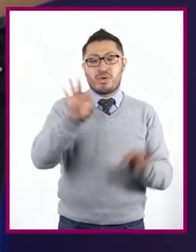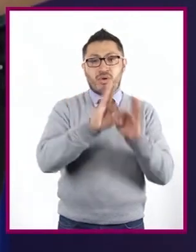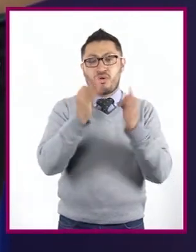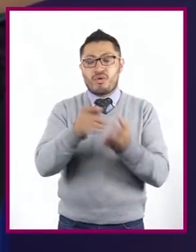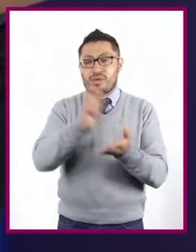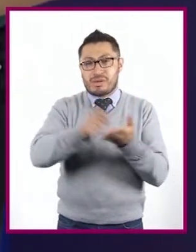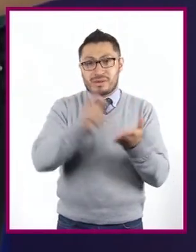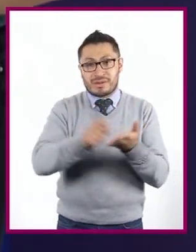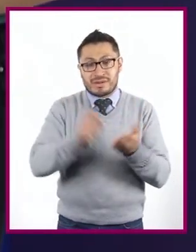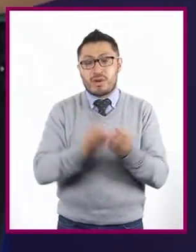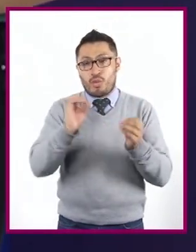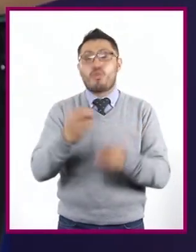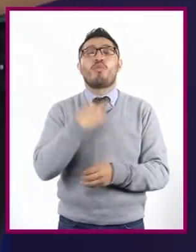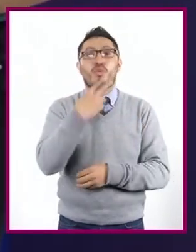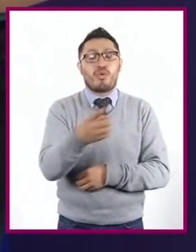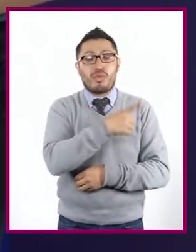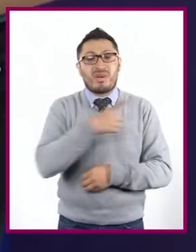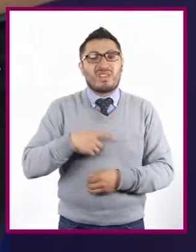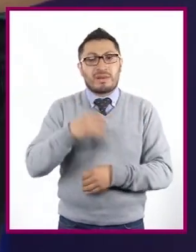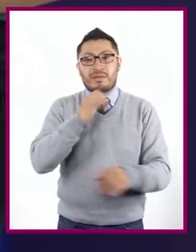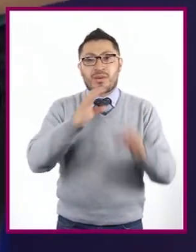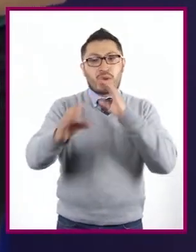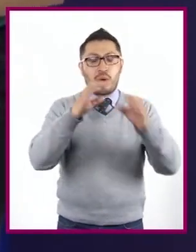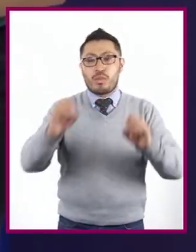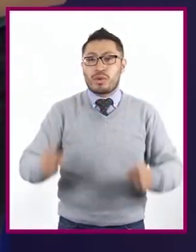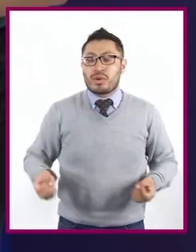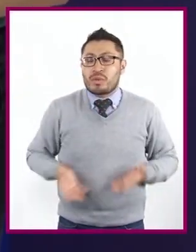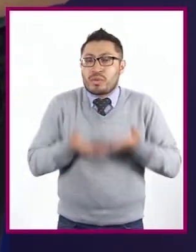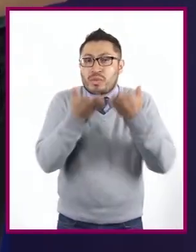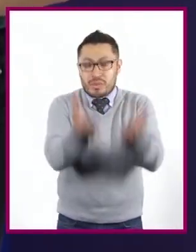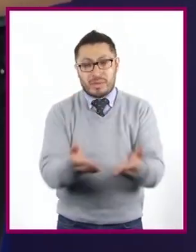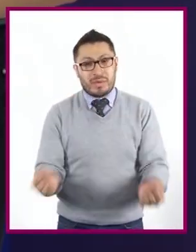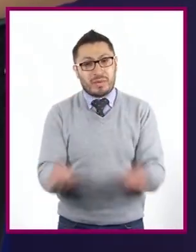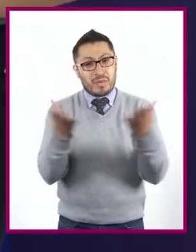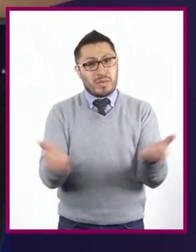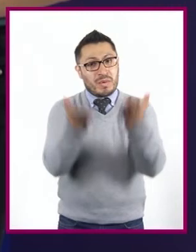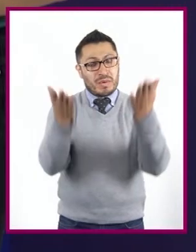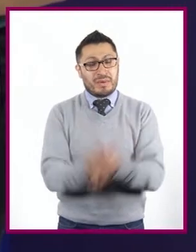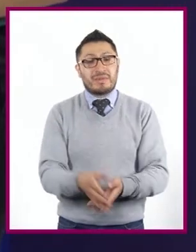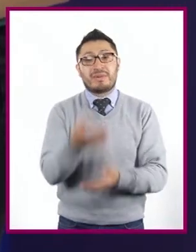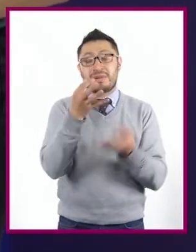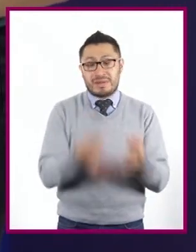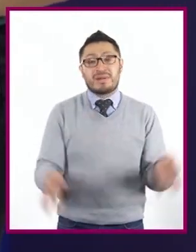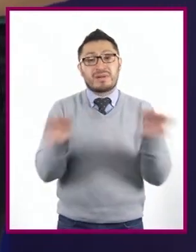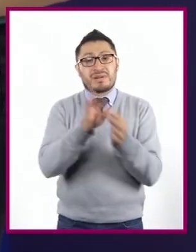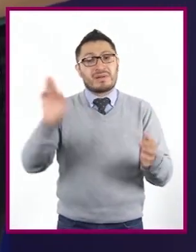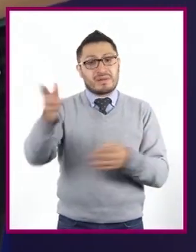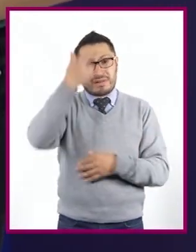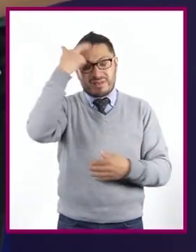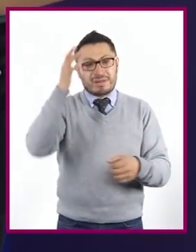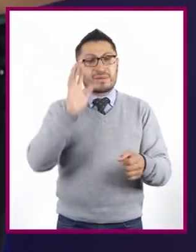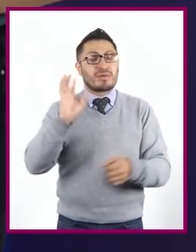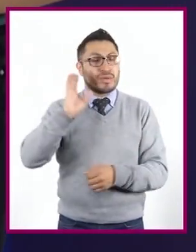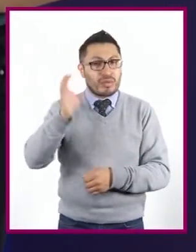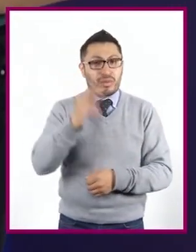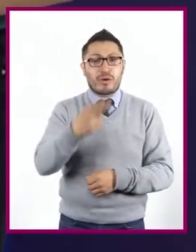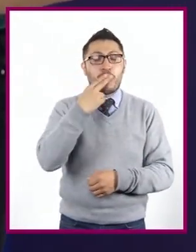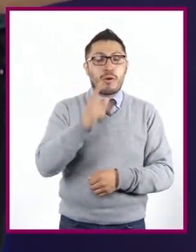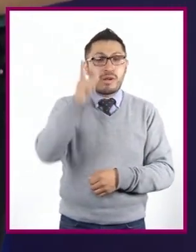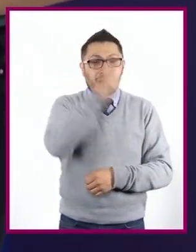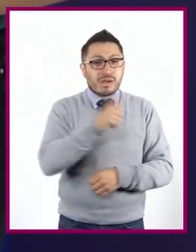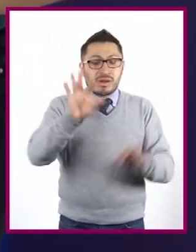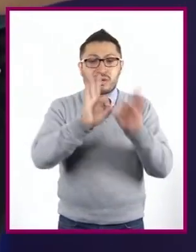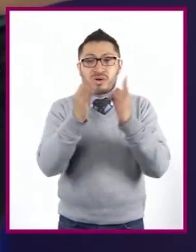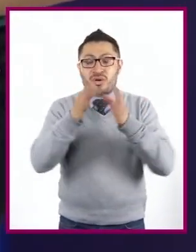escritas deben enriquecer la comunicación. Por lo tanto, es importante tomar en cuenta en qué momento empleamos un lenguaje más